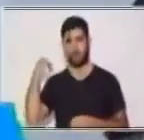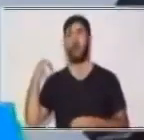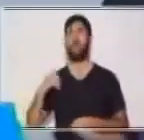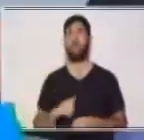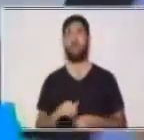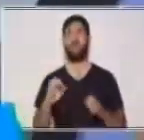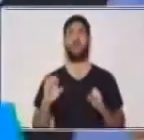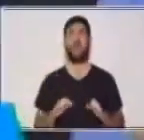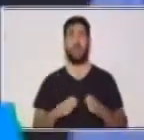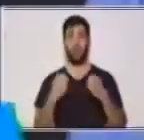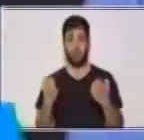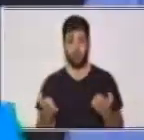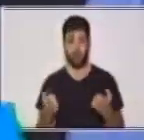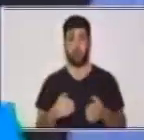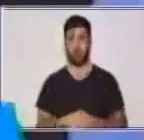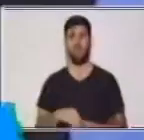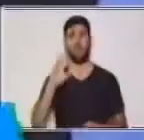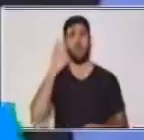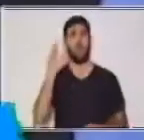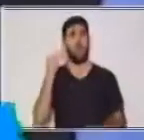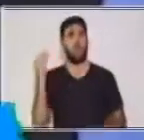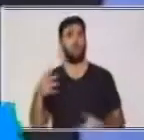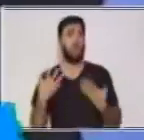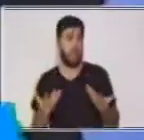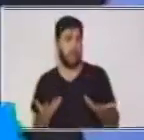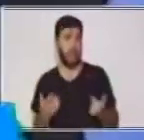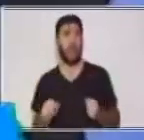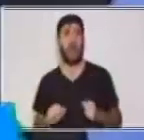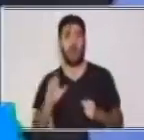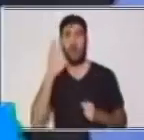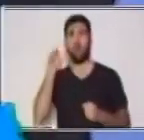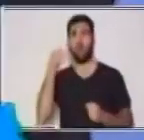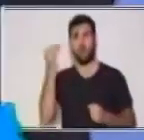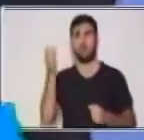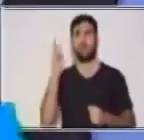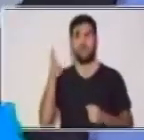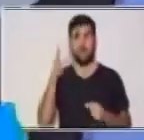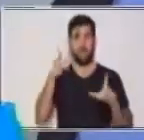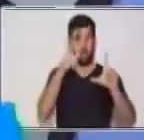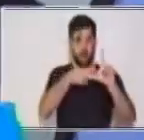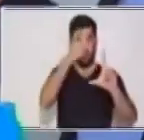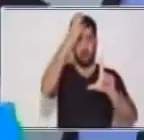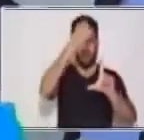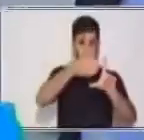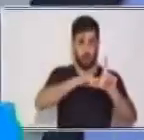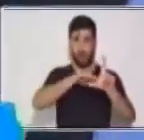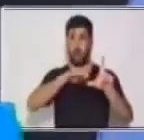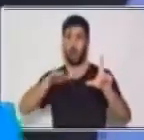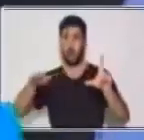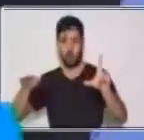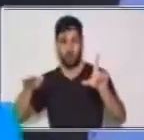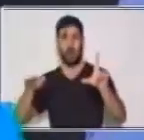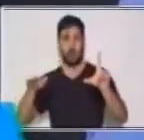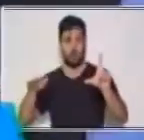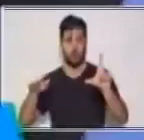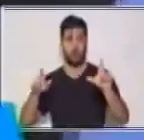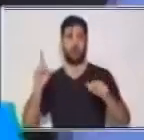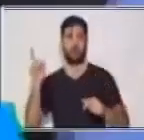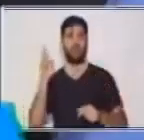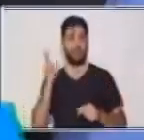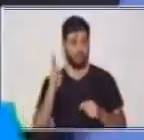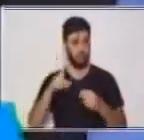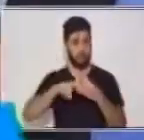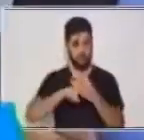Entonces, ¿por qué? Porque tenemos siempre un ángulo recto que termina en el